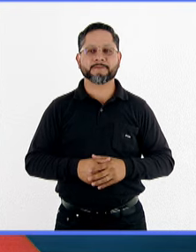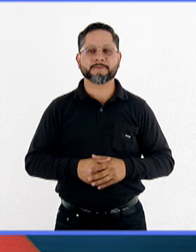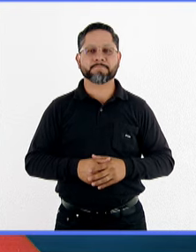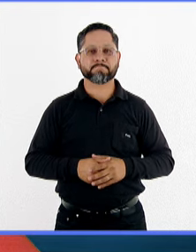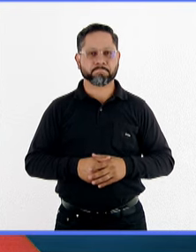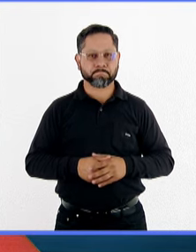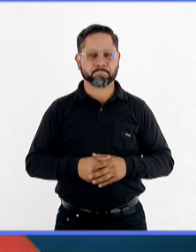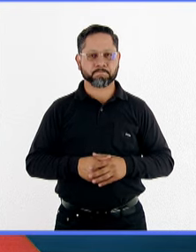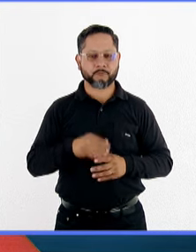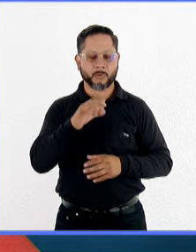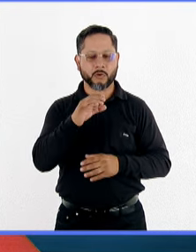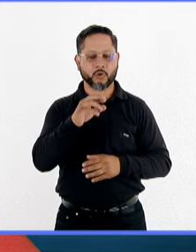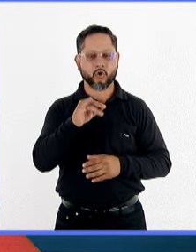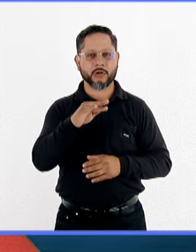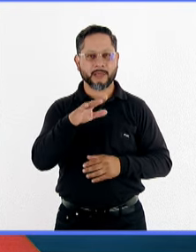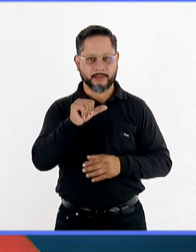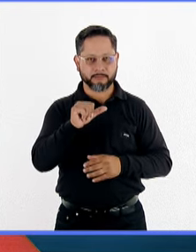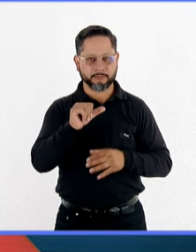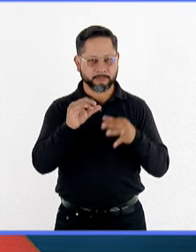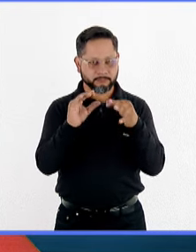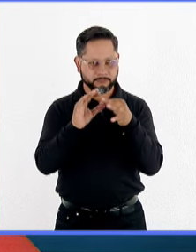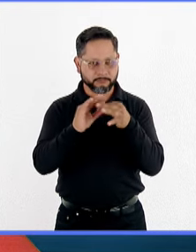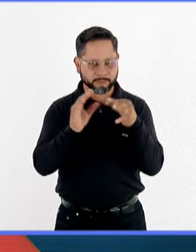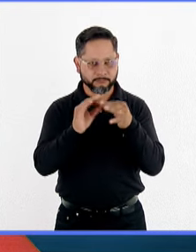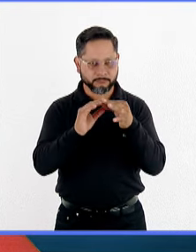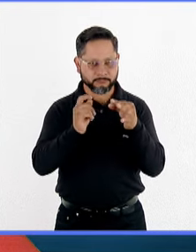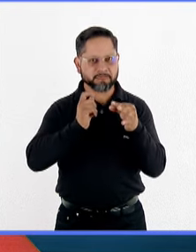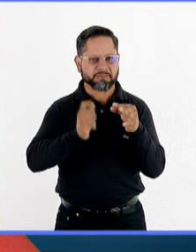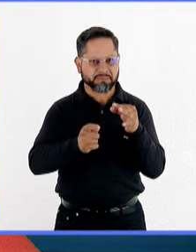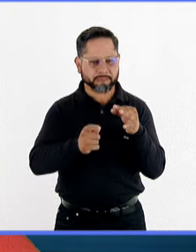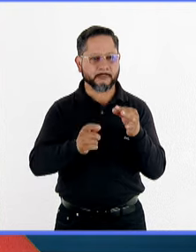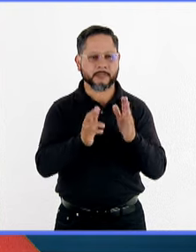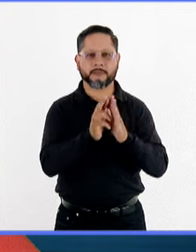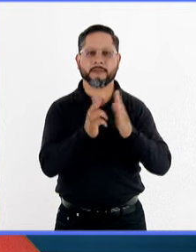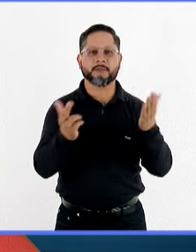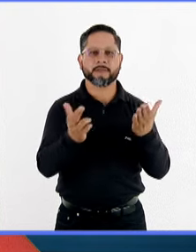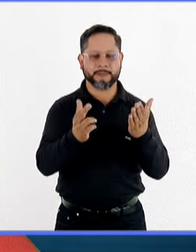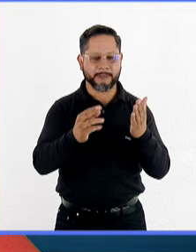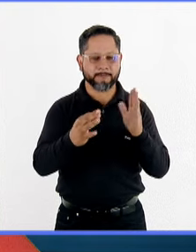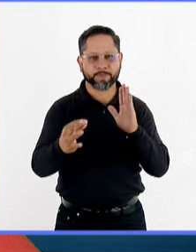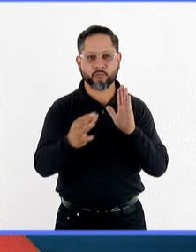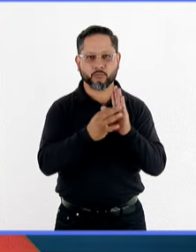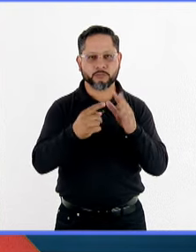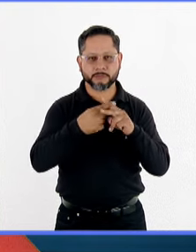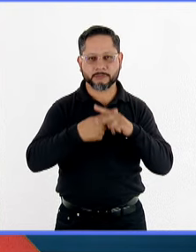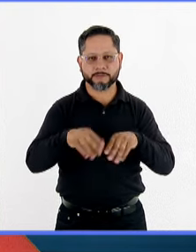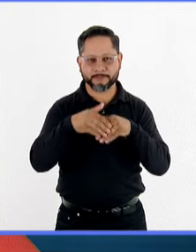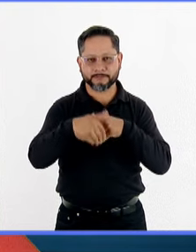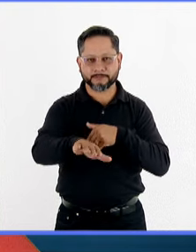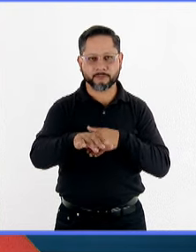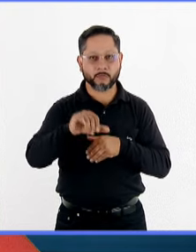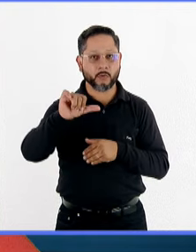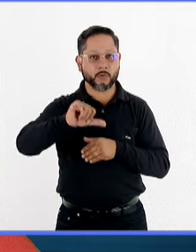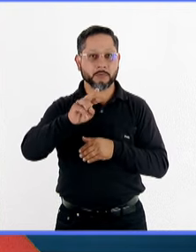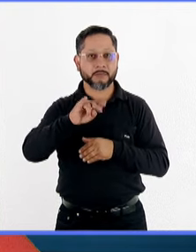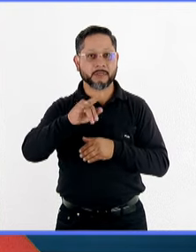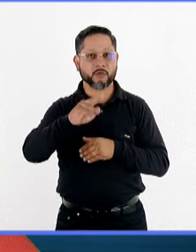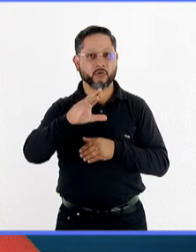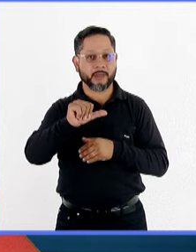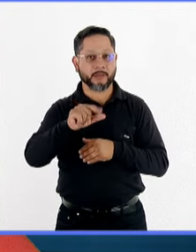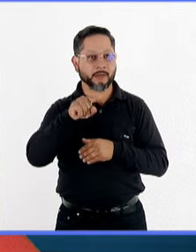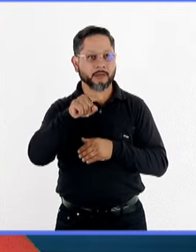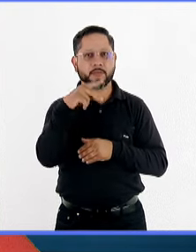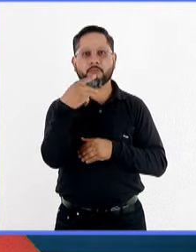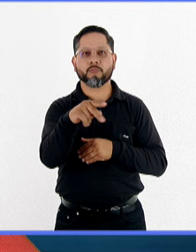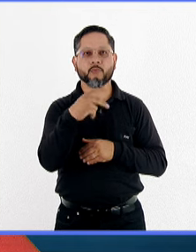La crónica es uno de los géneros que promueve la revista Punto de Partida entre los universitarios. Y esta tarde conoceremos a Victoria, quien nos cuenta sobre